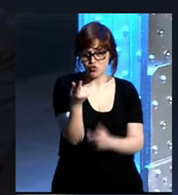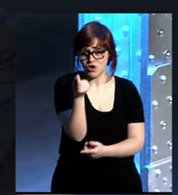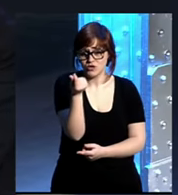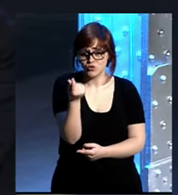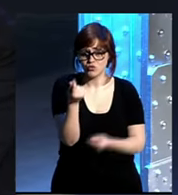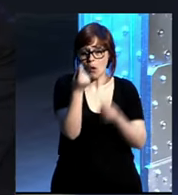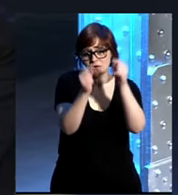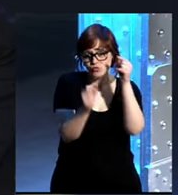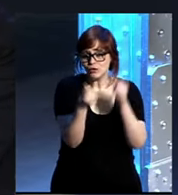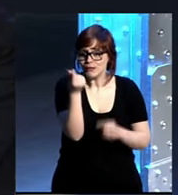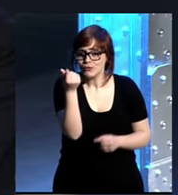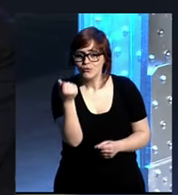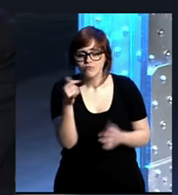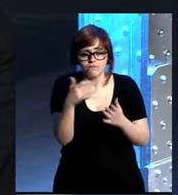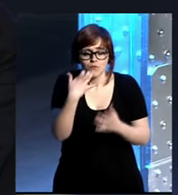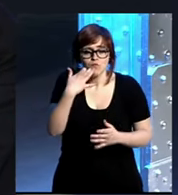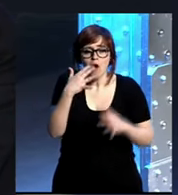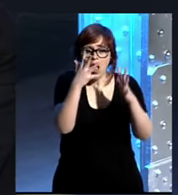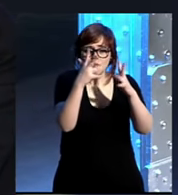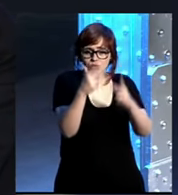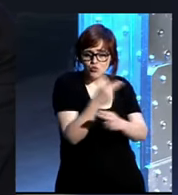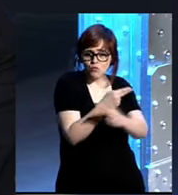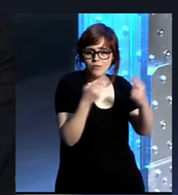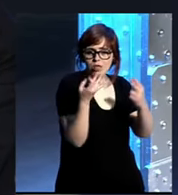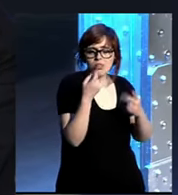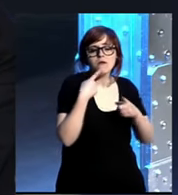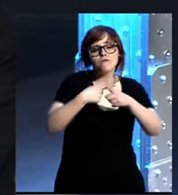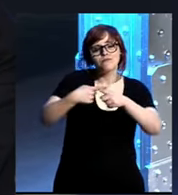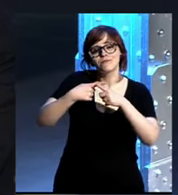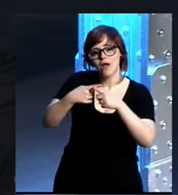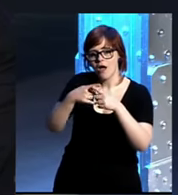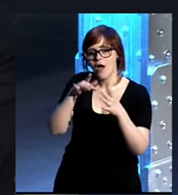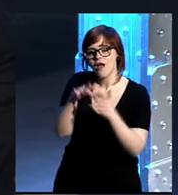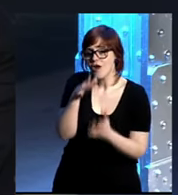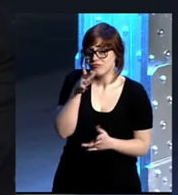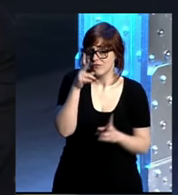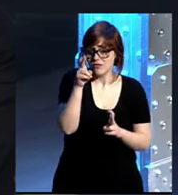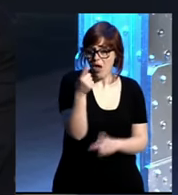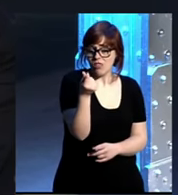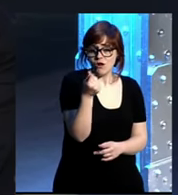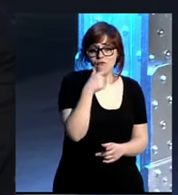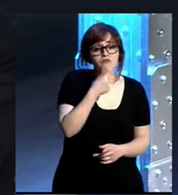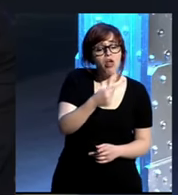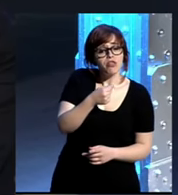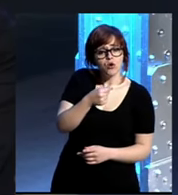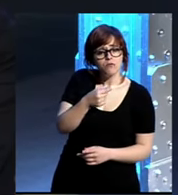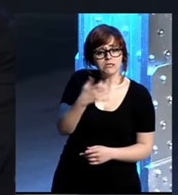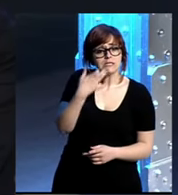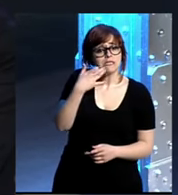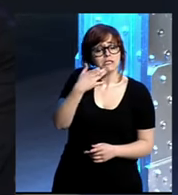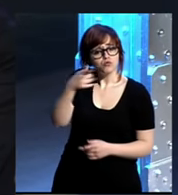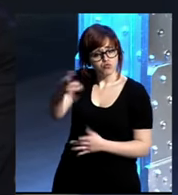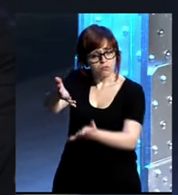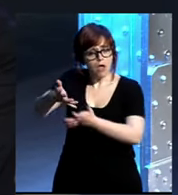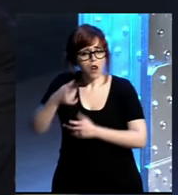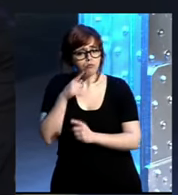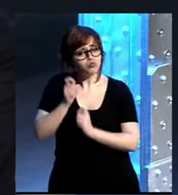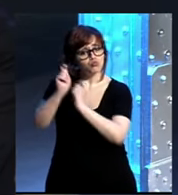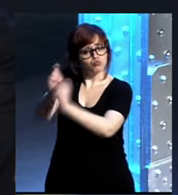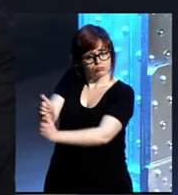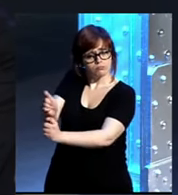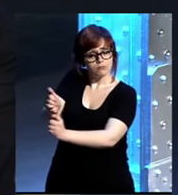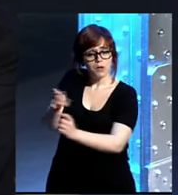administraciones públicas. Y normalmente cuando hablamos de dinero somos binarios. O es tuyo o es mío. Y si es mío lo gasto yo y si es tuyo lo gastas tú.